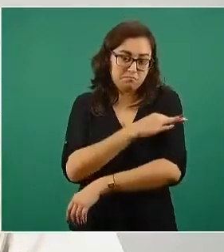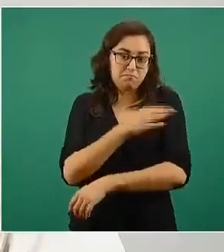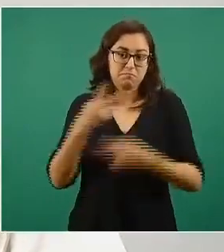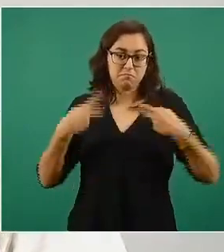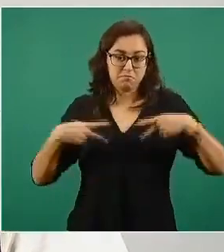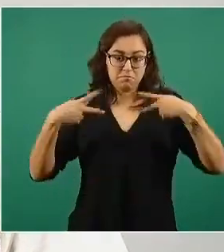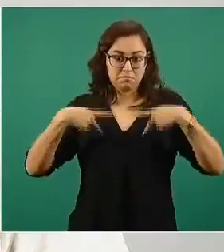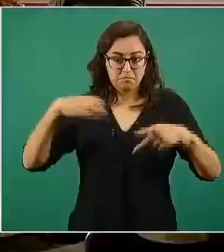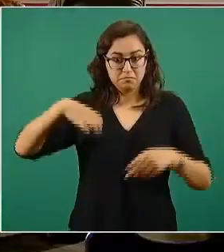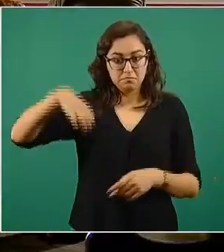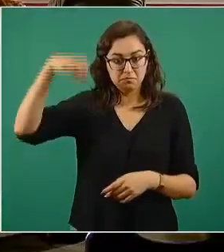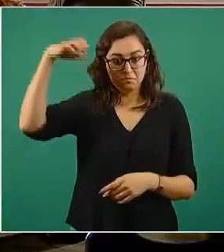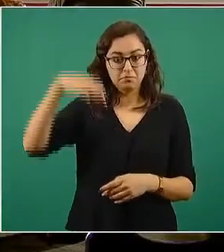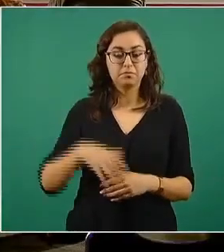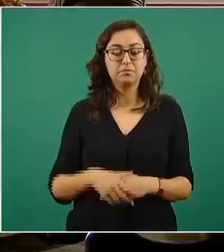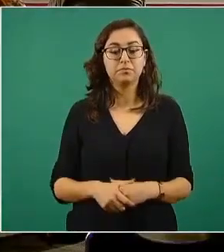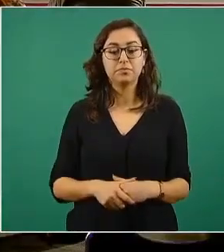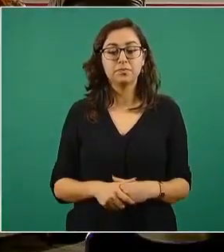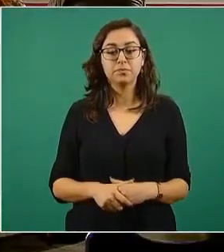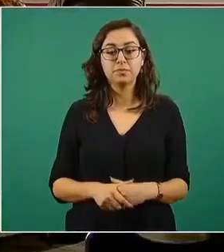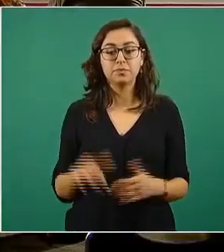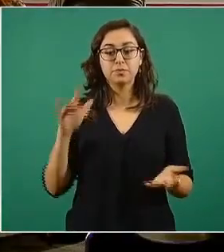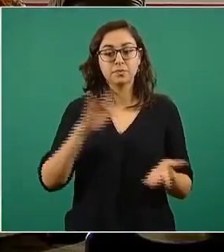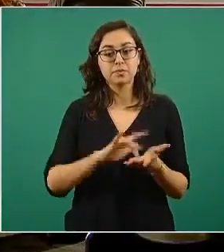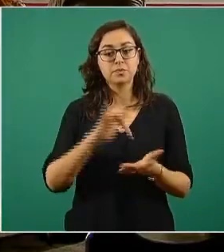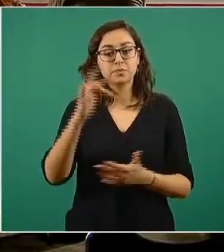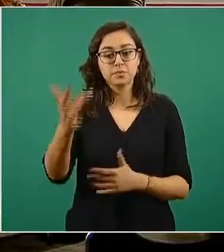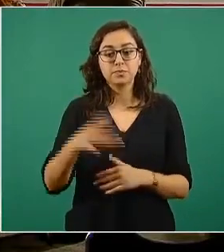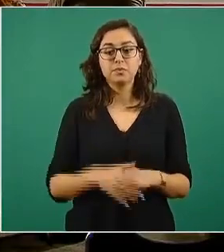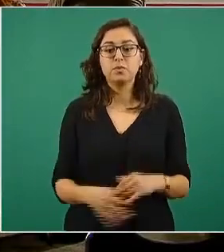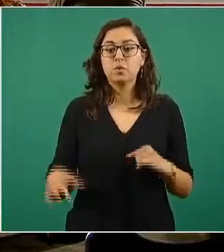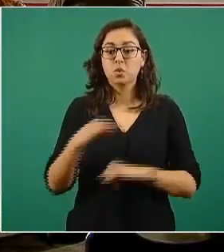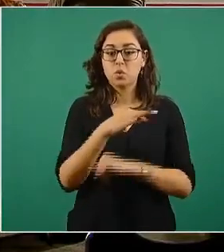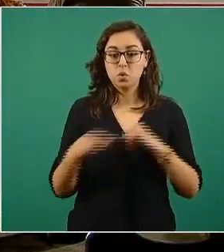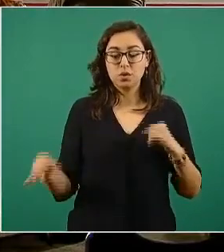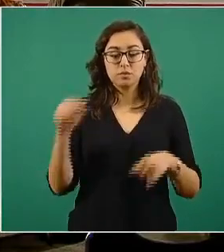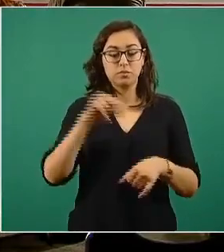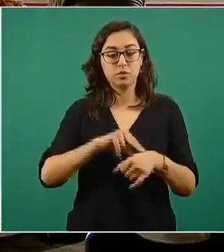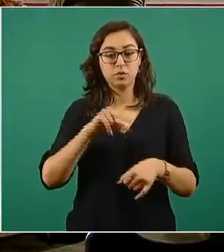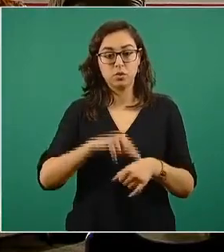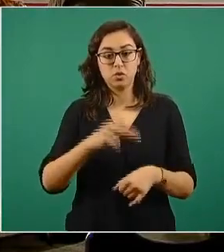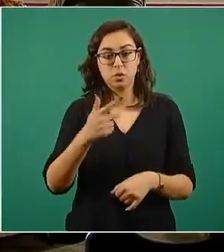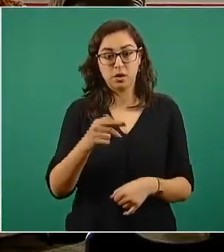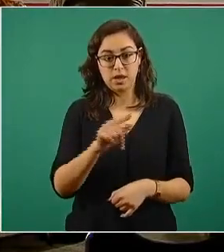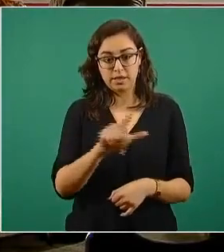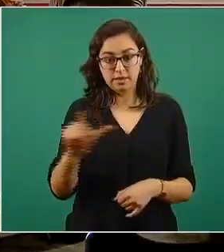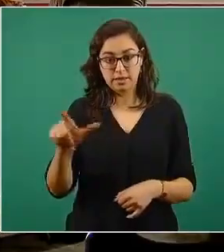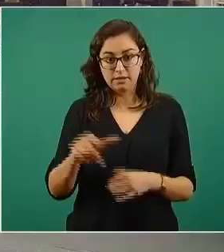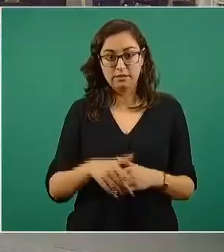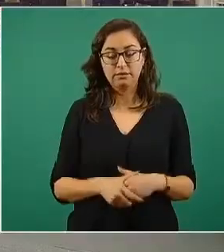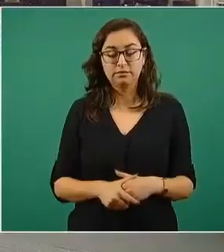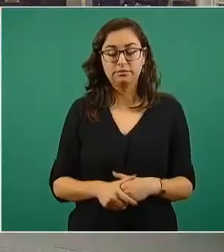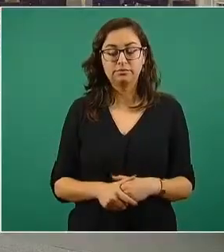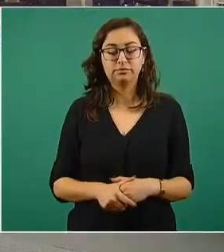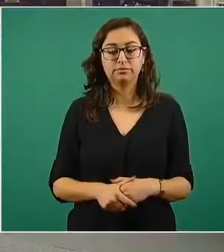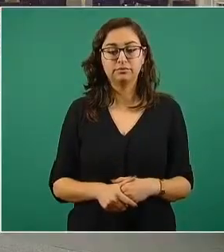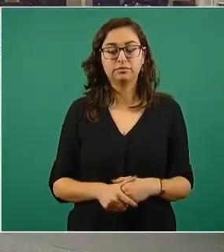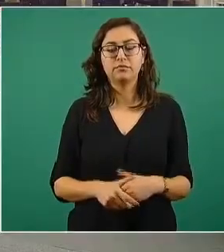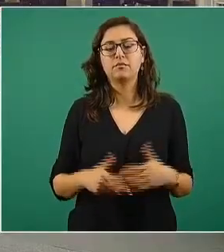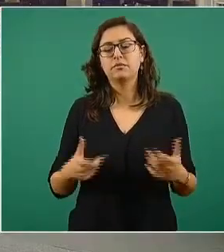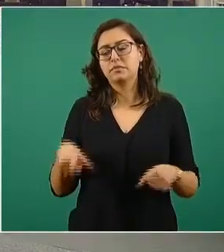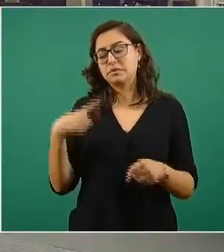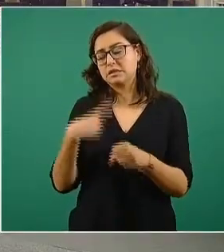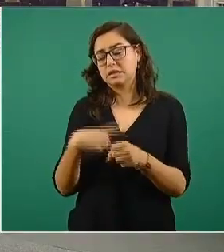las personas adultas mayores. Gracias. Y finalmente, doctor Gatell, Sí. la neumonía o